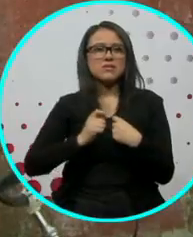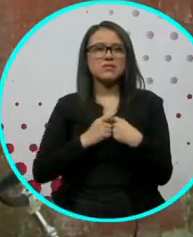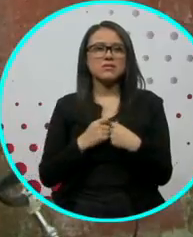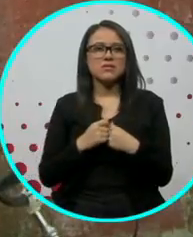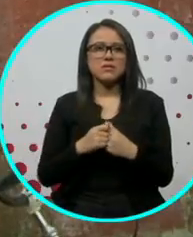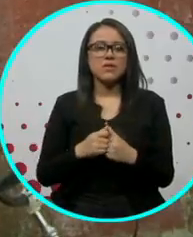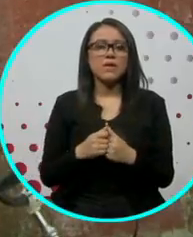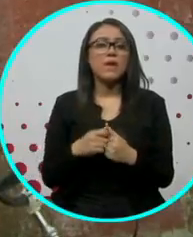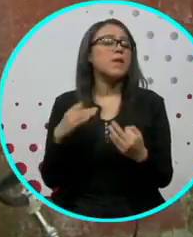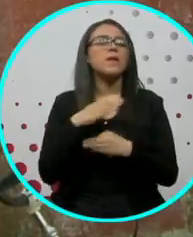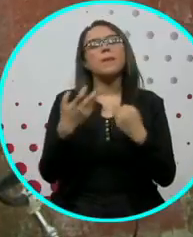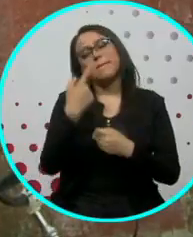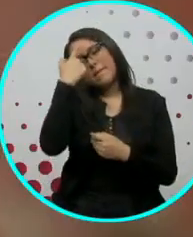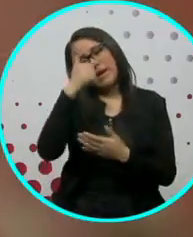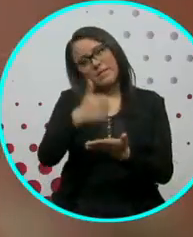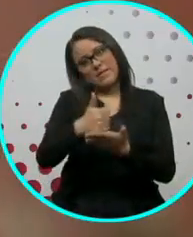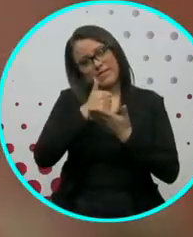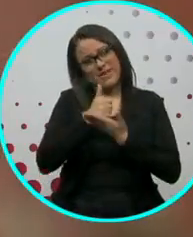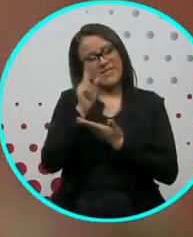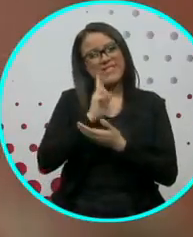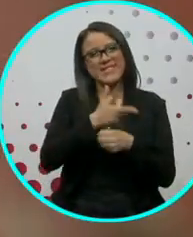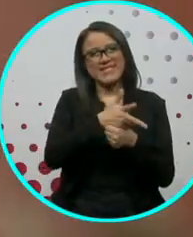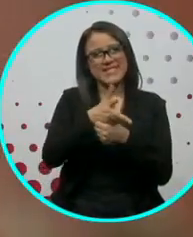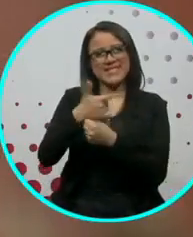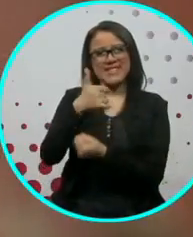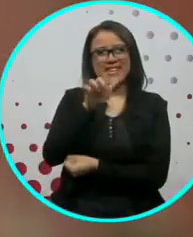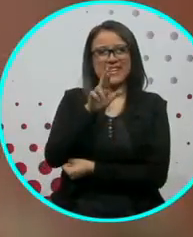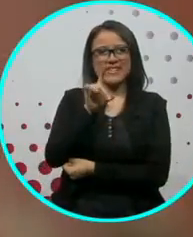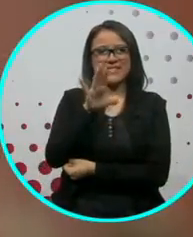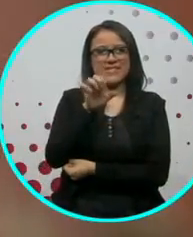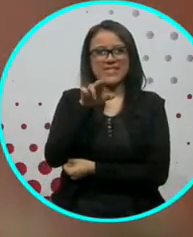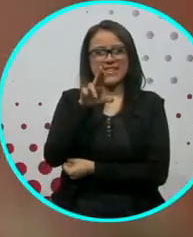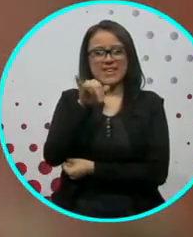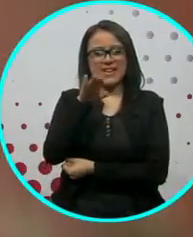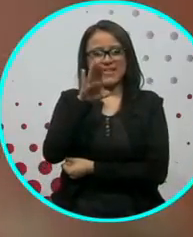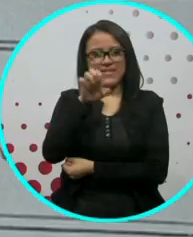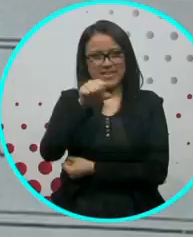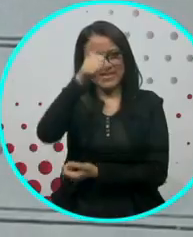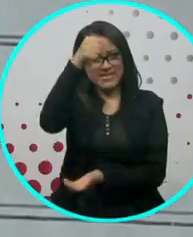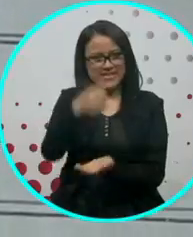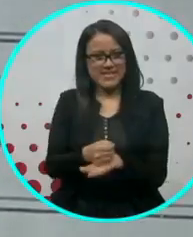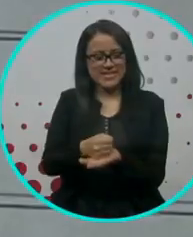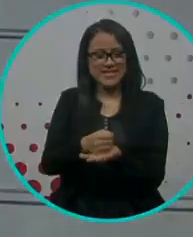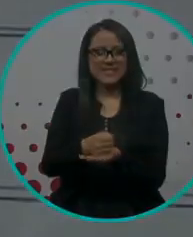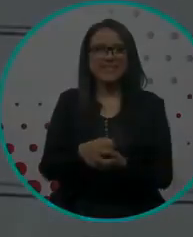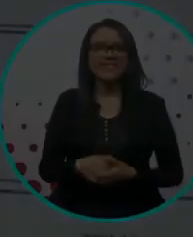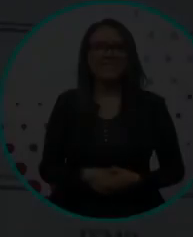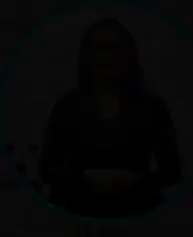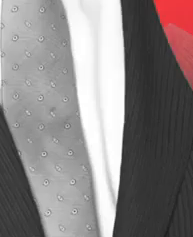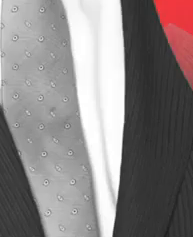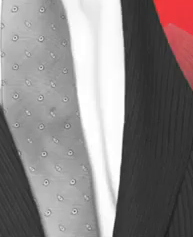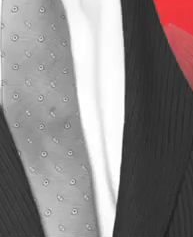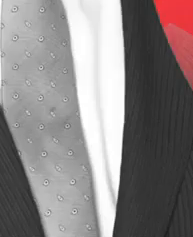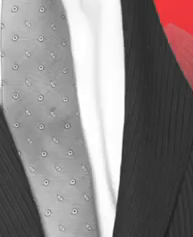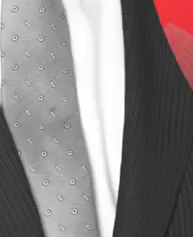para pedir ayuda. Con imágenes de Gerardo Bernabe, para quien corresponda, Brenda Cervantes.